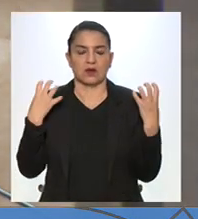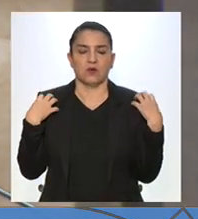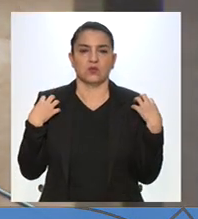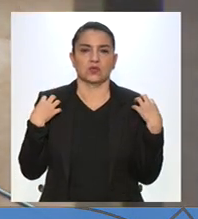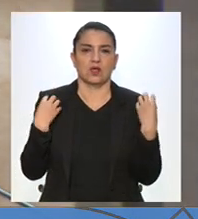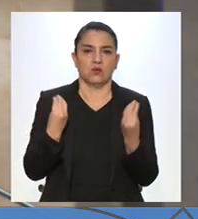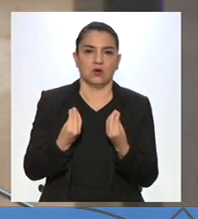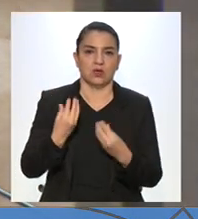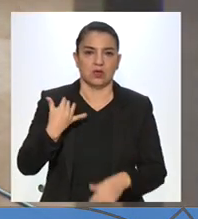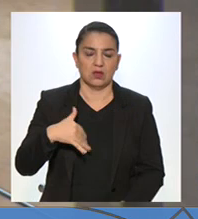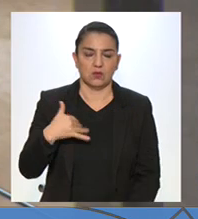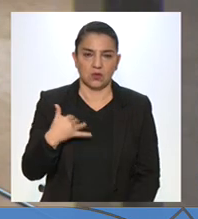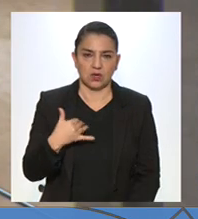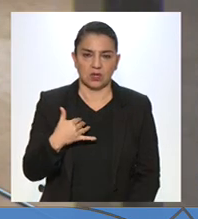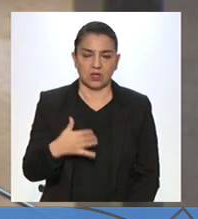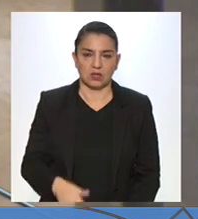importante.